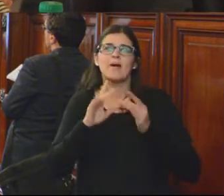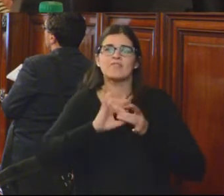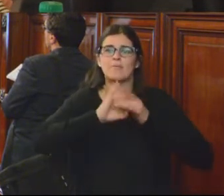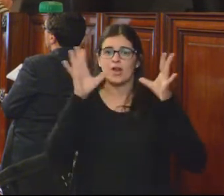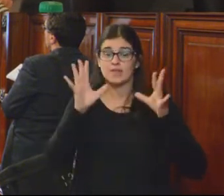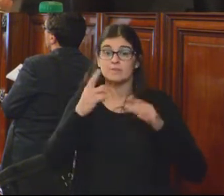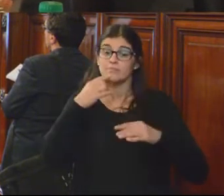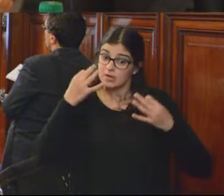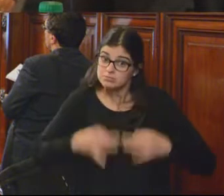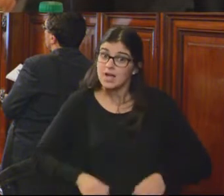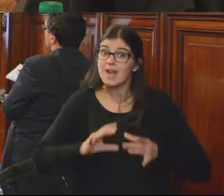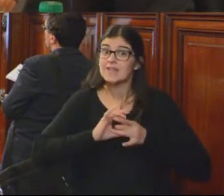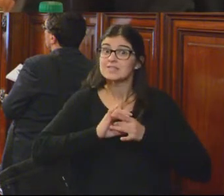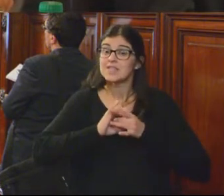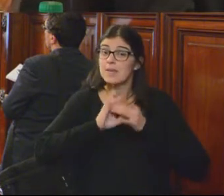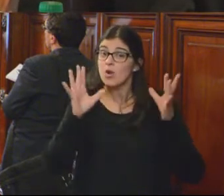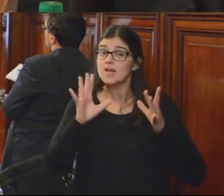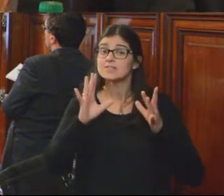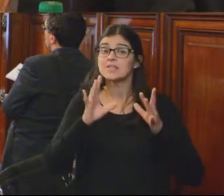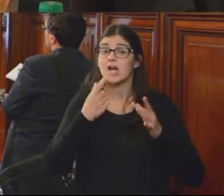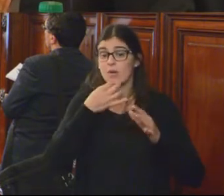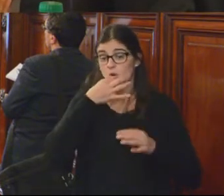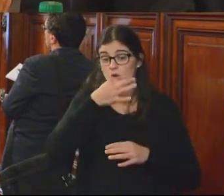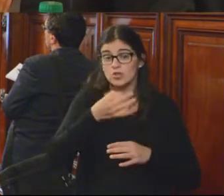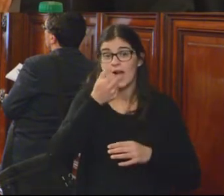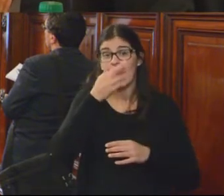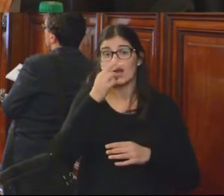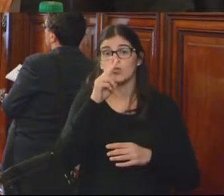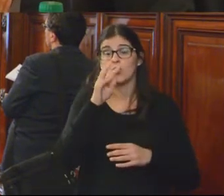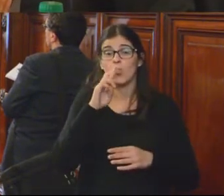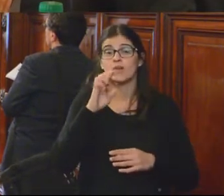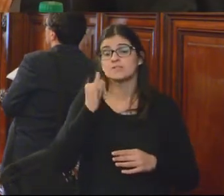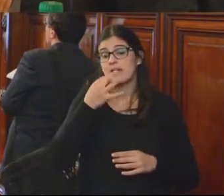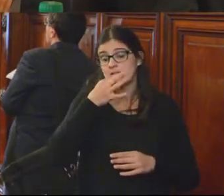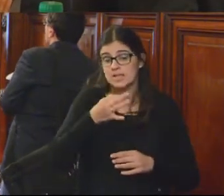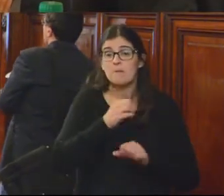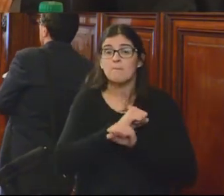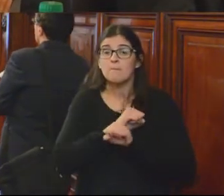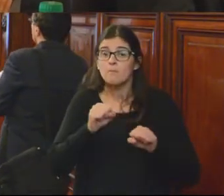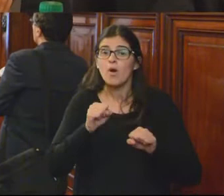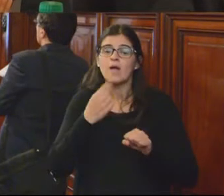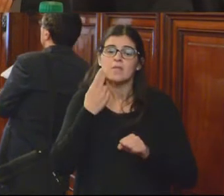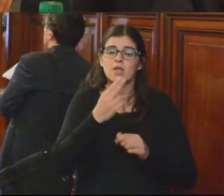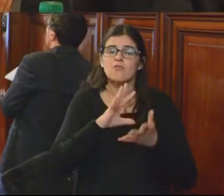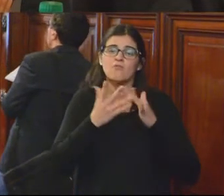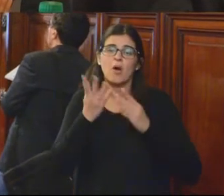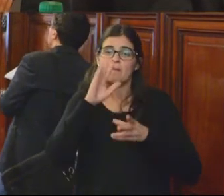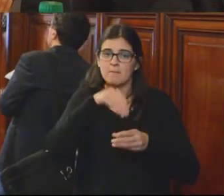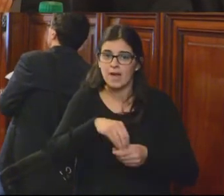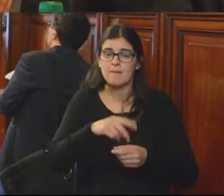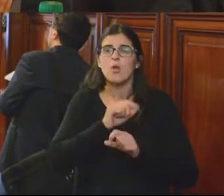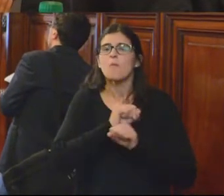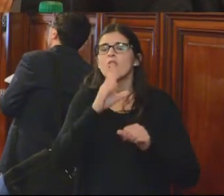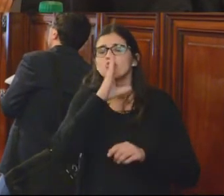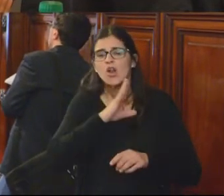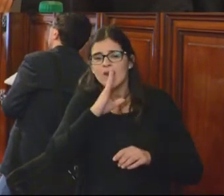La democracia, estimados comisionados, como lo dice Arthur Kaufman, puede permitirse actores mediocres, pero no puede tolerar que